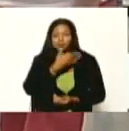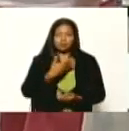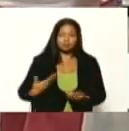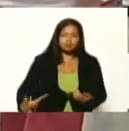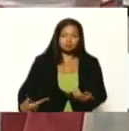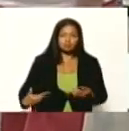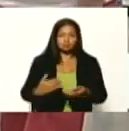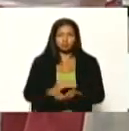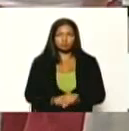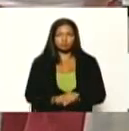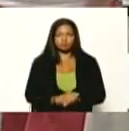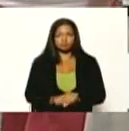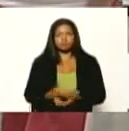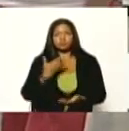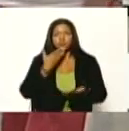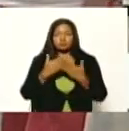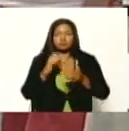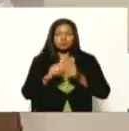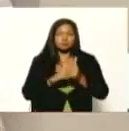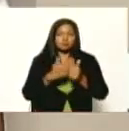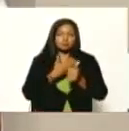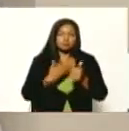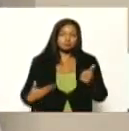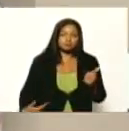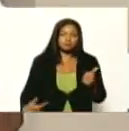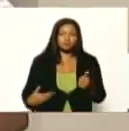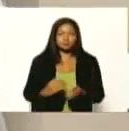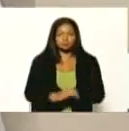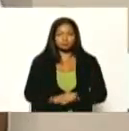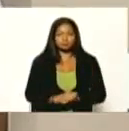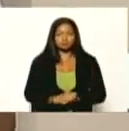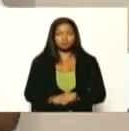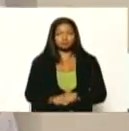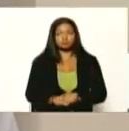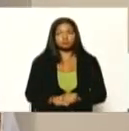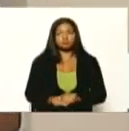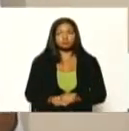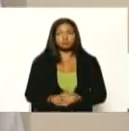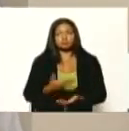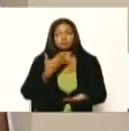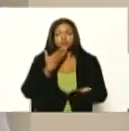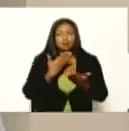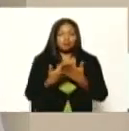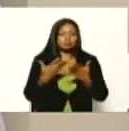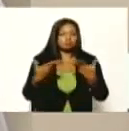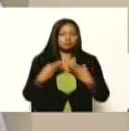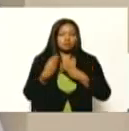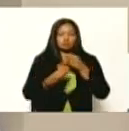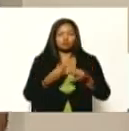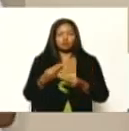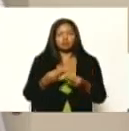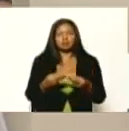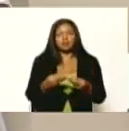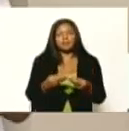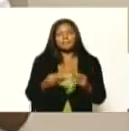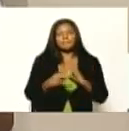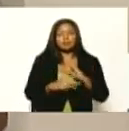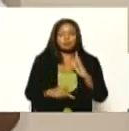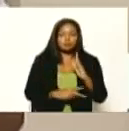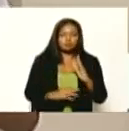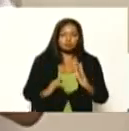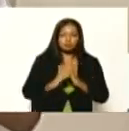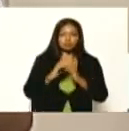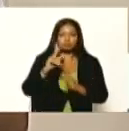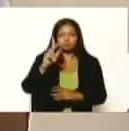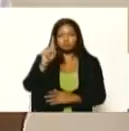presidente. Gracias, vice. Señor presidente, de verdad que se le agradece lo que usted ha hecho por nuestra parroquia Santa Teresa. De